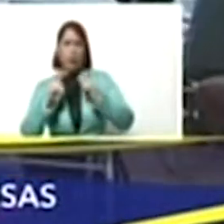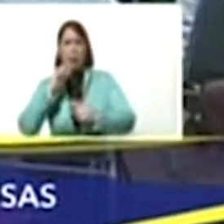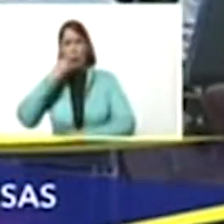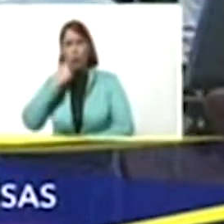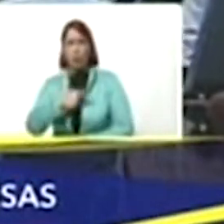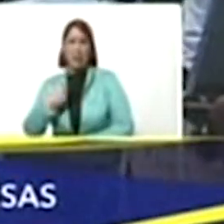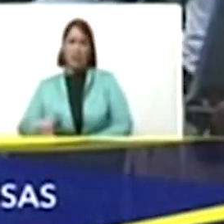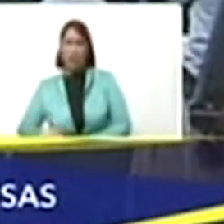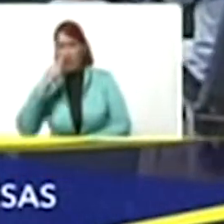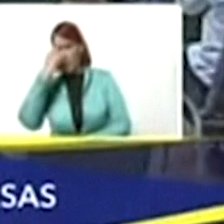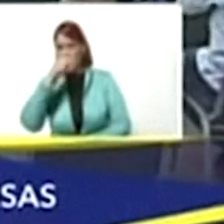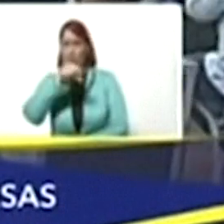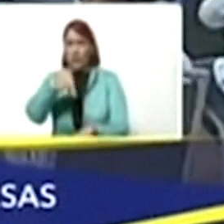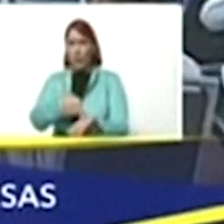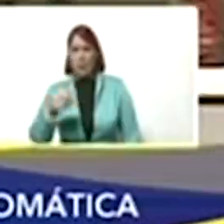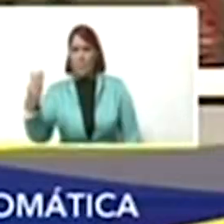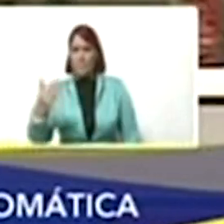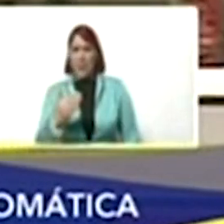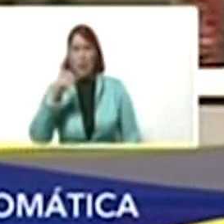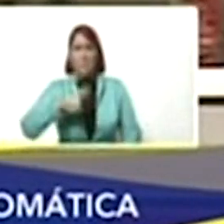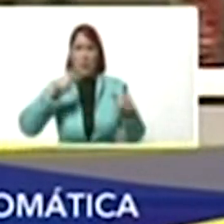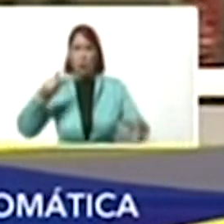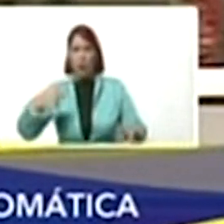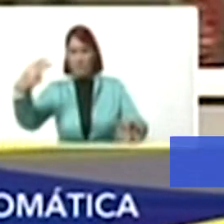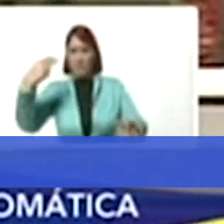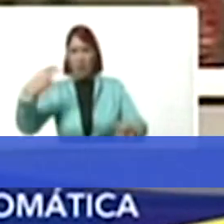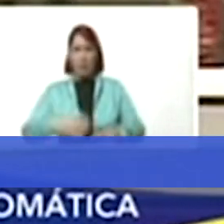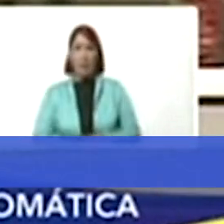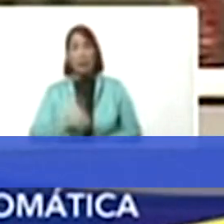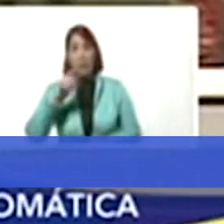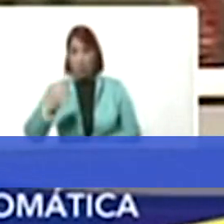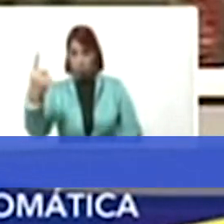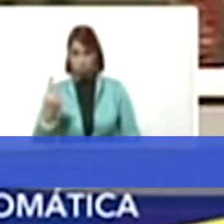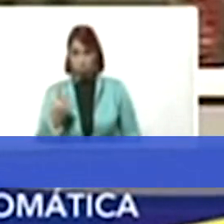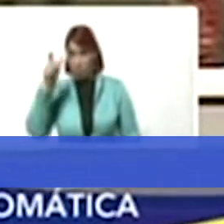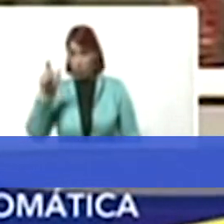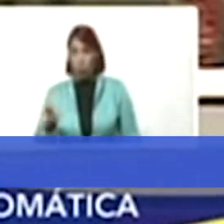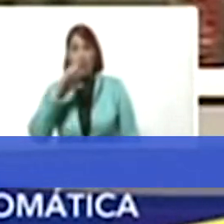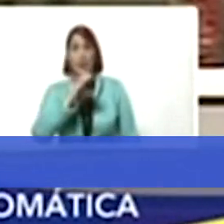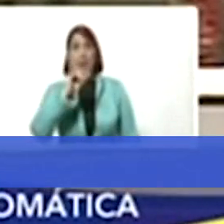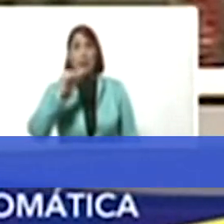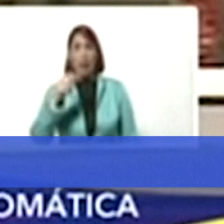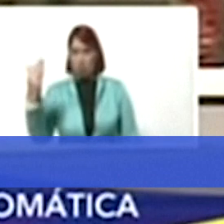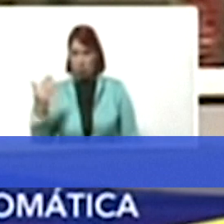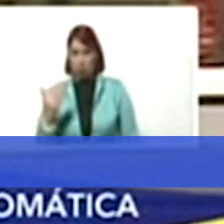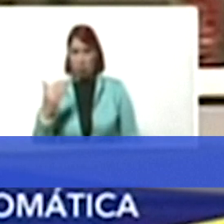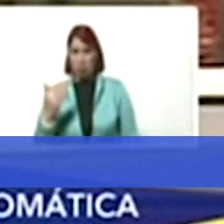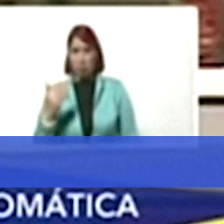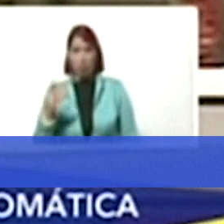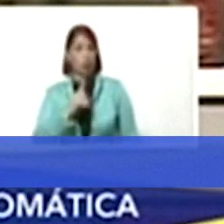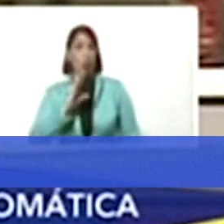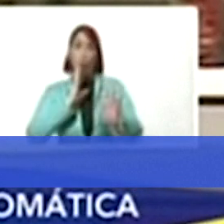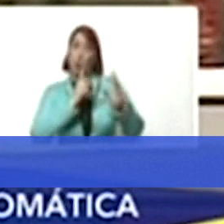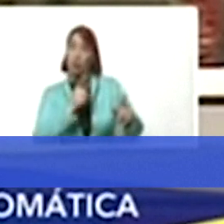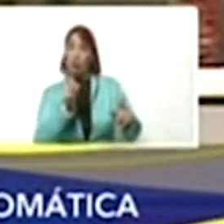de un funcionario de la cia en estos días vino alguien de la silla ver mente sabía pero no voy a contar que voy a hablar